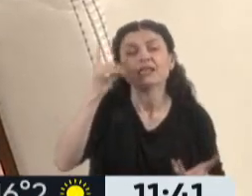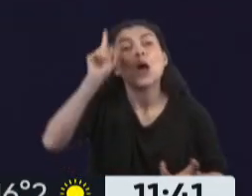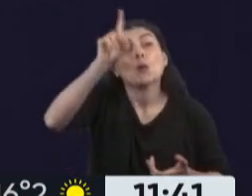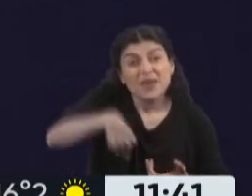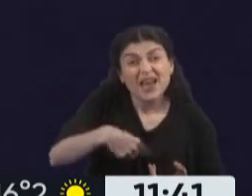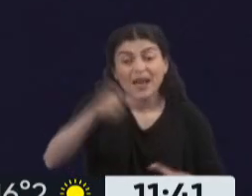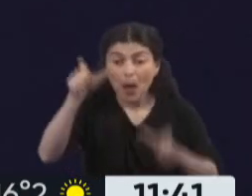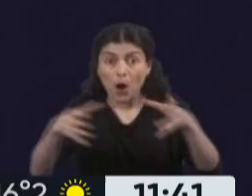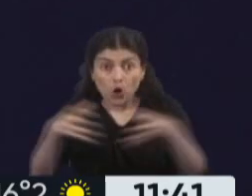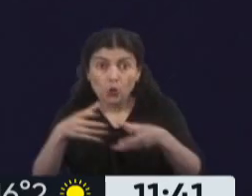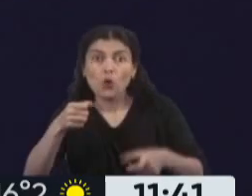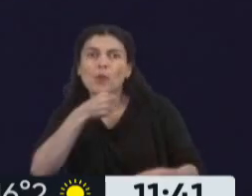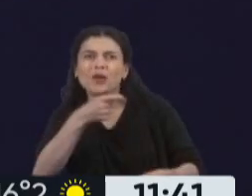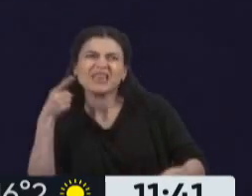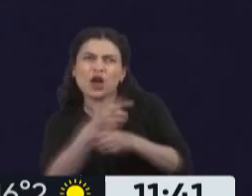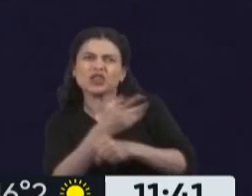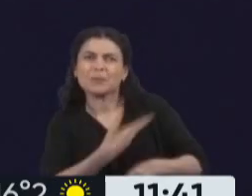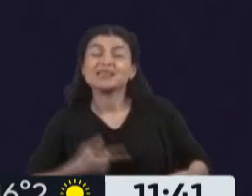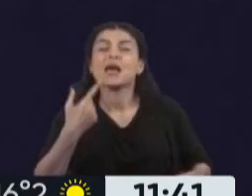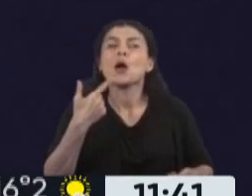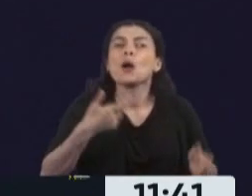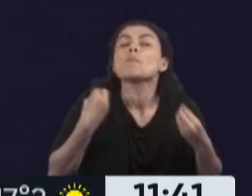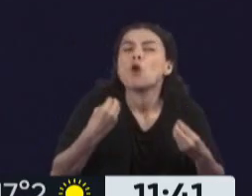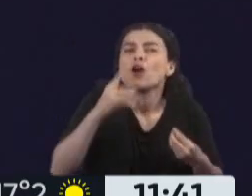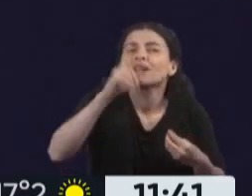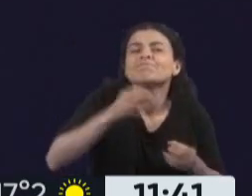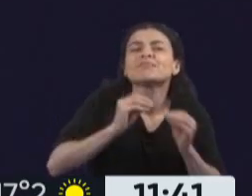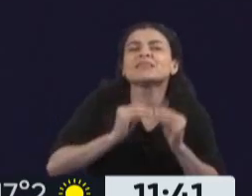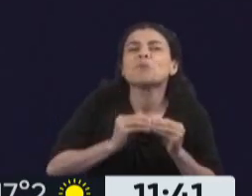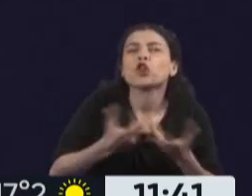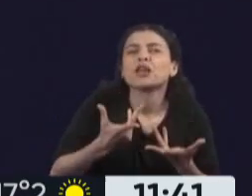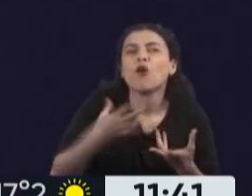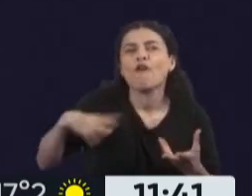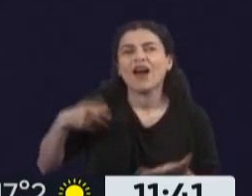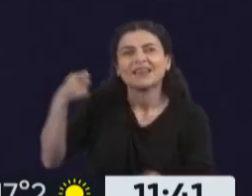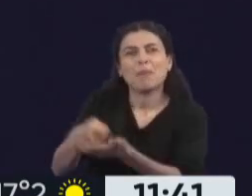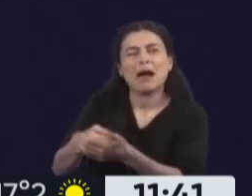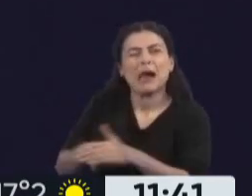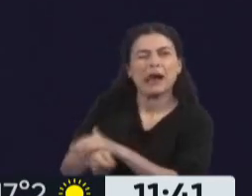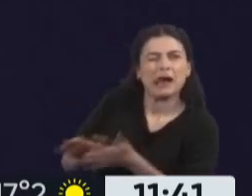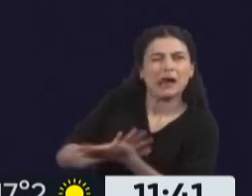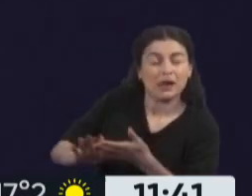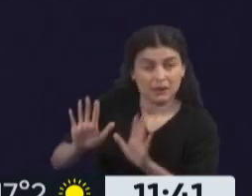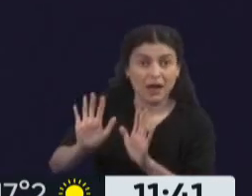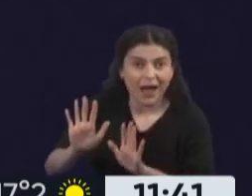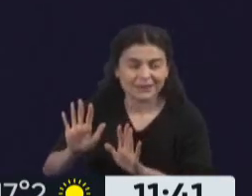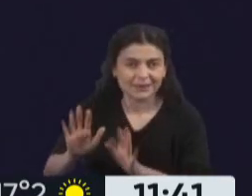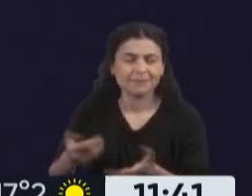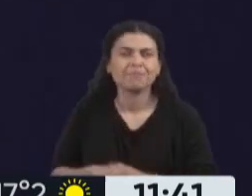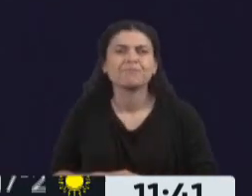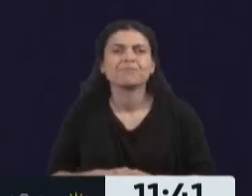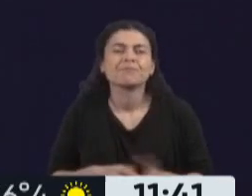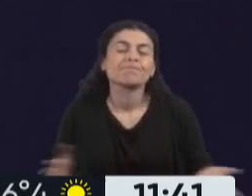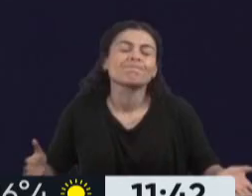de hecho, a ver, no lo sé, es difícil saberlo. Nosotros